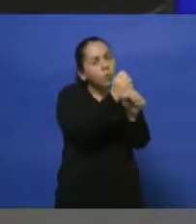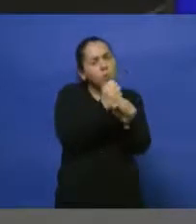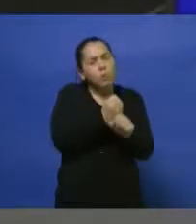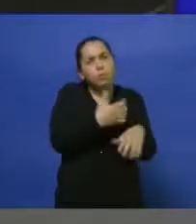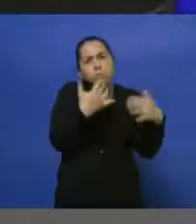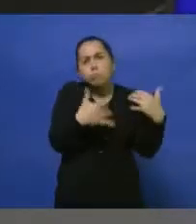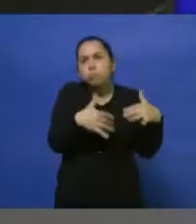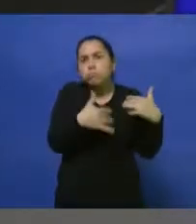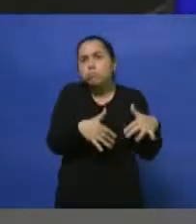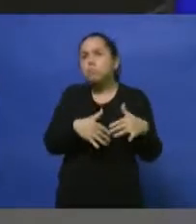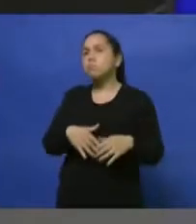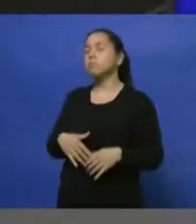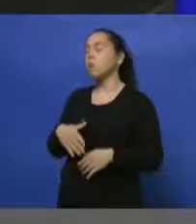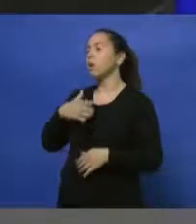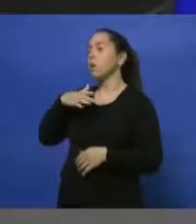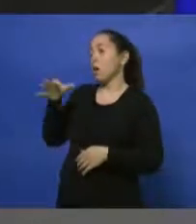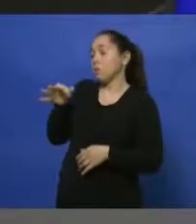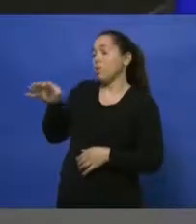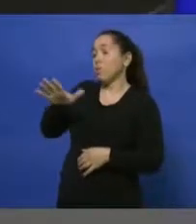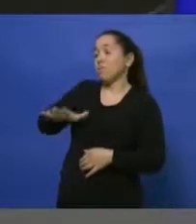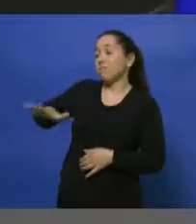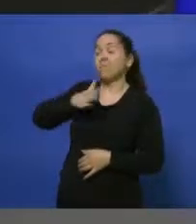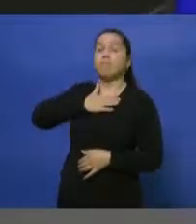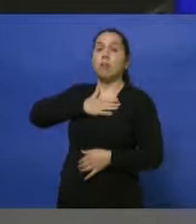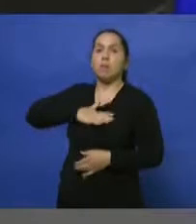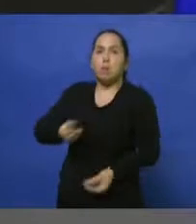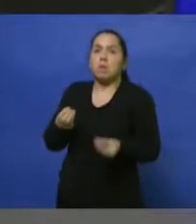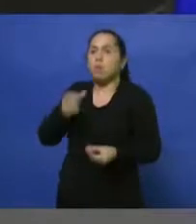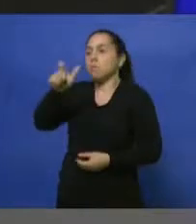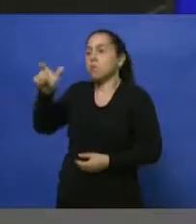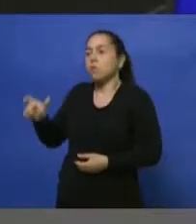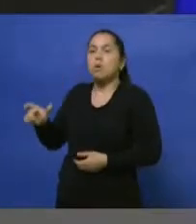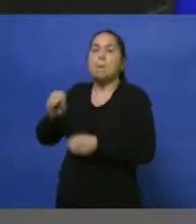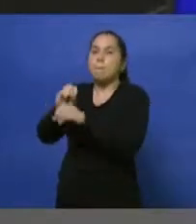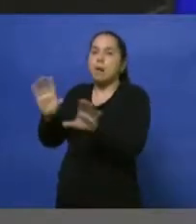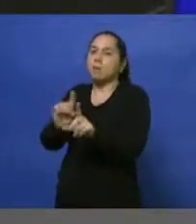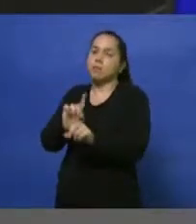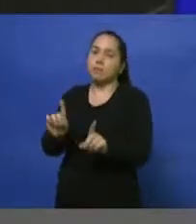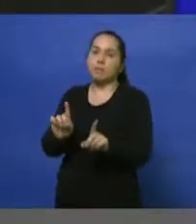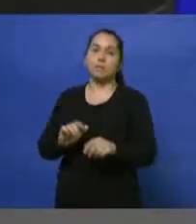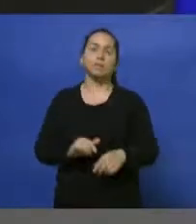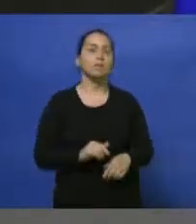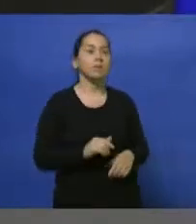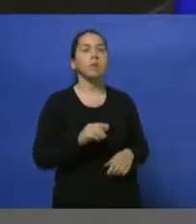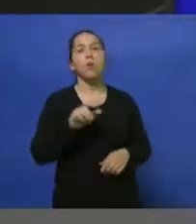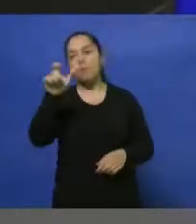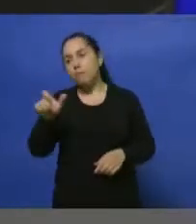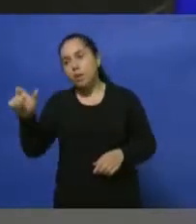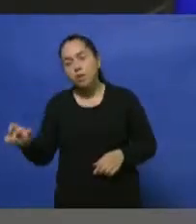para la gente de la región es que no hubo daños a personas. No, gracias a Dios no hemos tenido reportes de daños